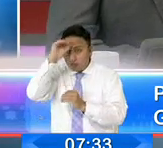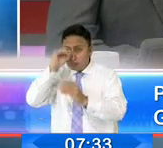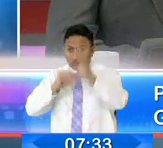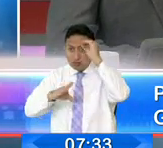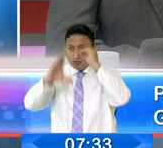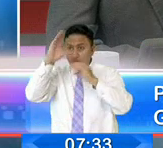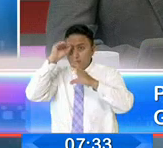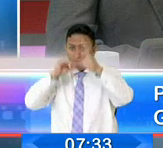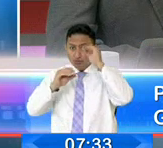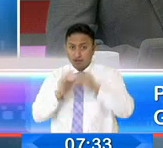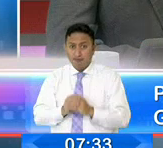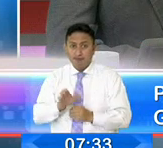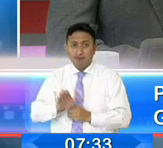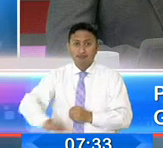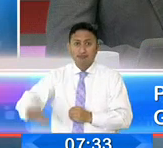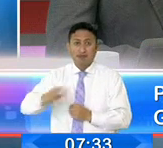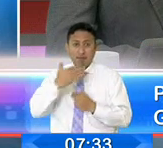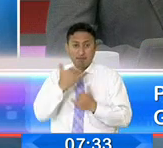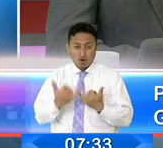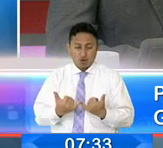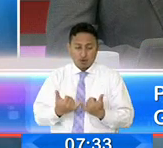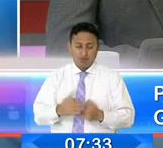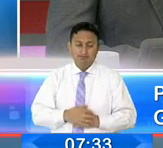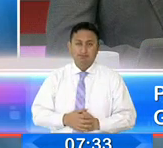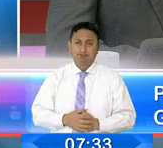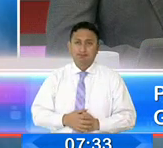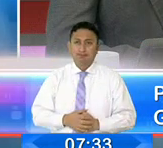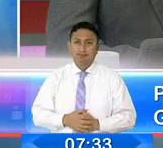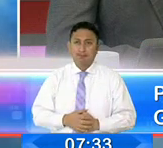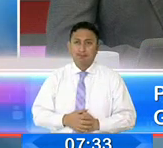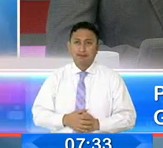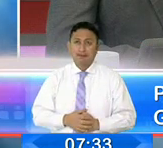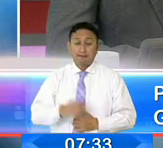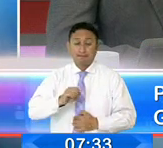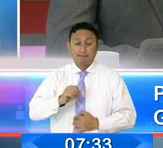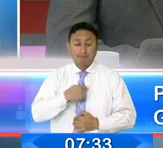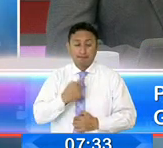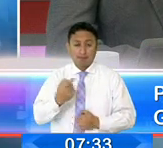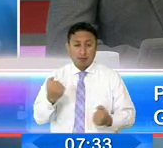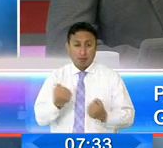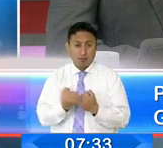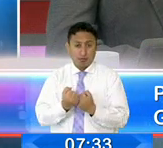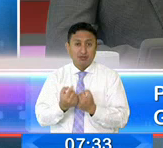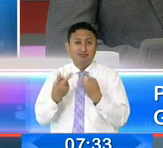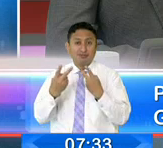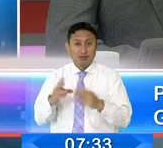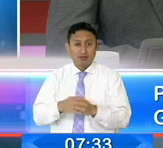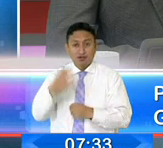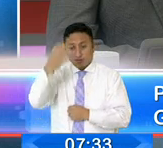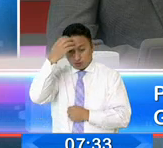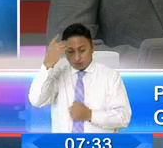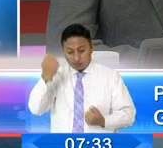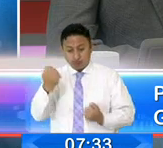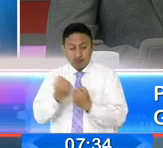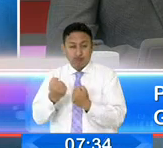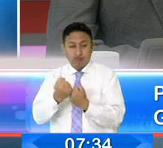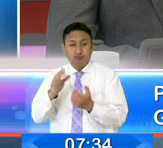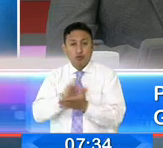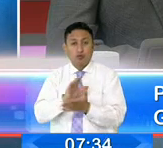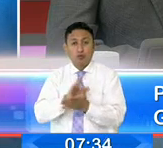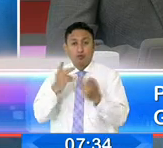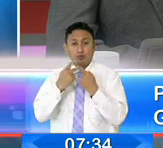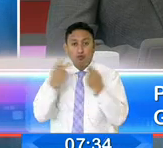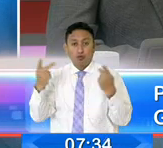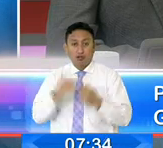en condiciones mejores de las que están teniendo ahora. Así es que nuestra apuesta indudablemente será a fortalecer la educación